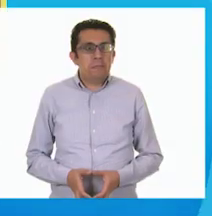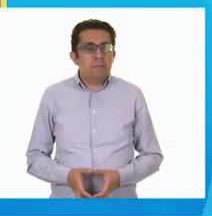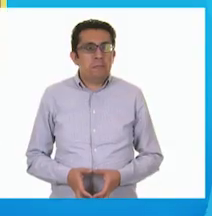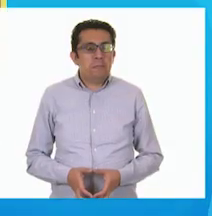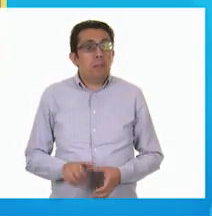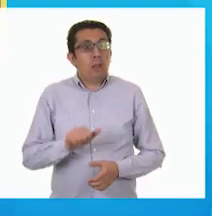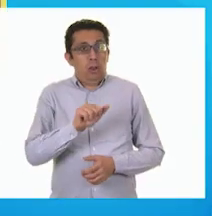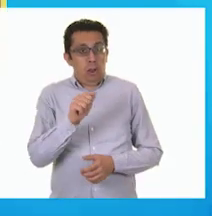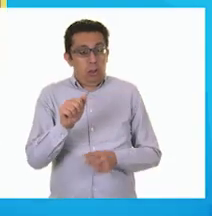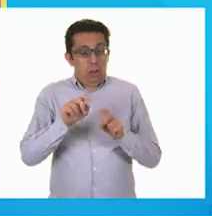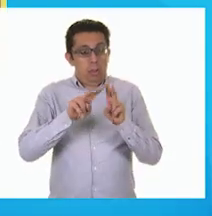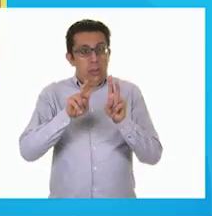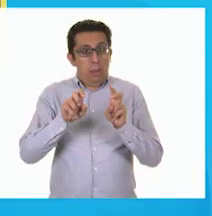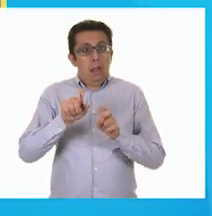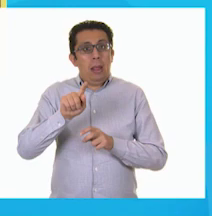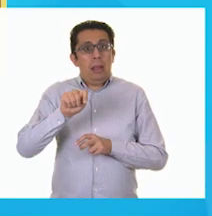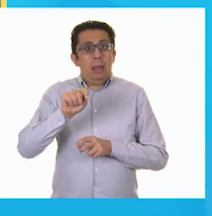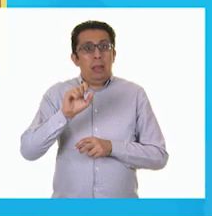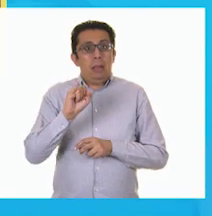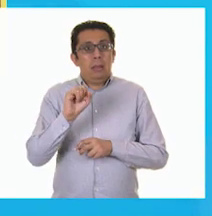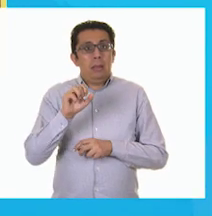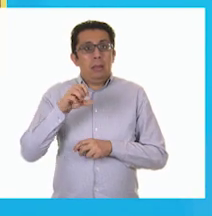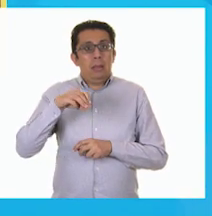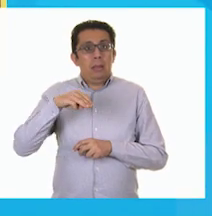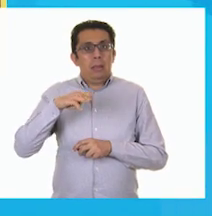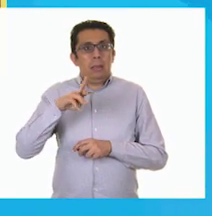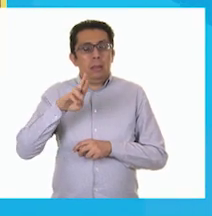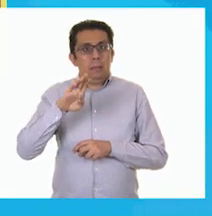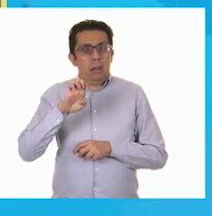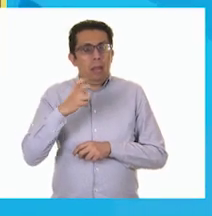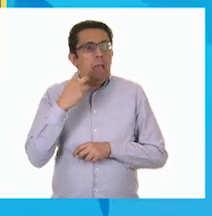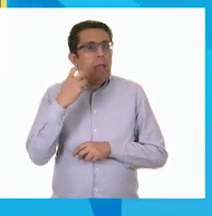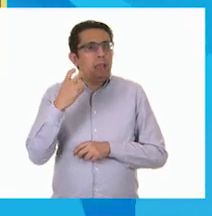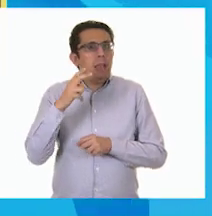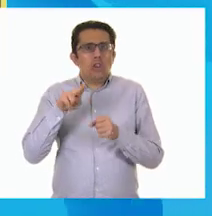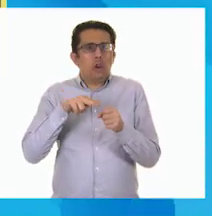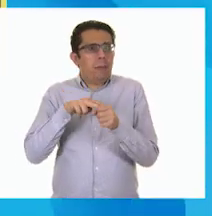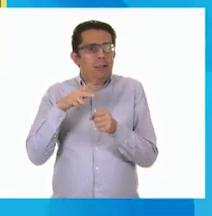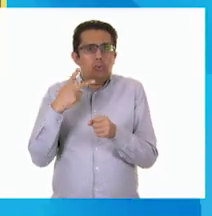Respecto al timbre, nosotros hemos estado escuchando el timbre del piano.